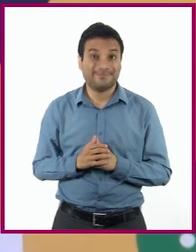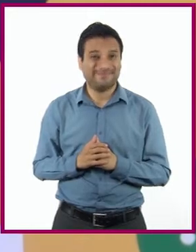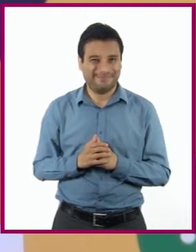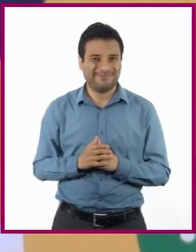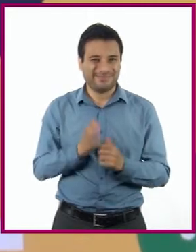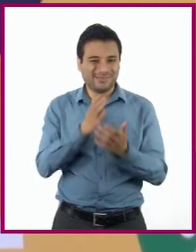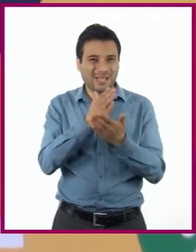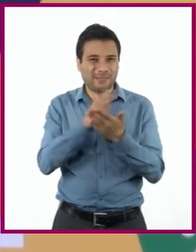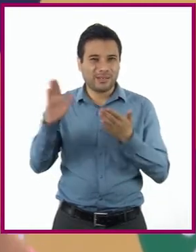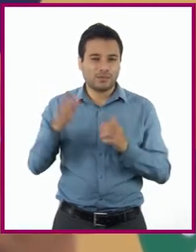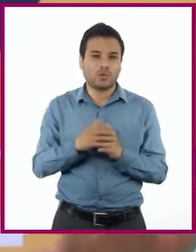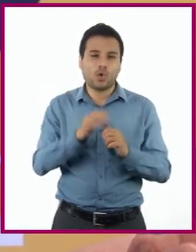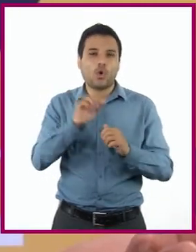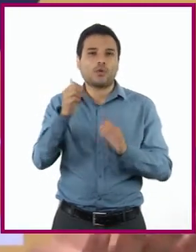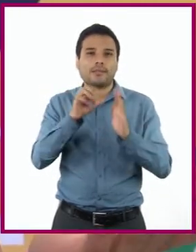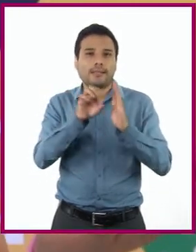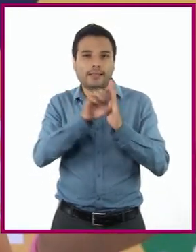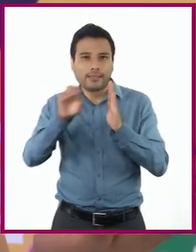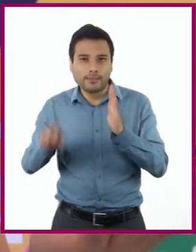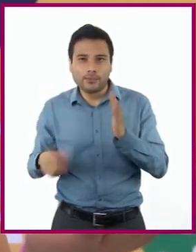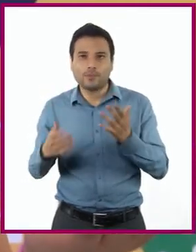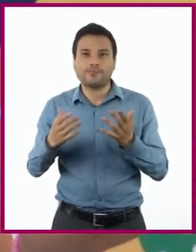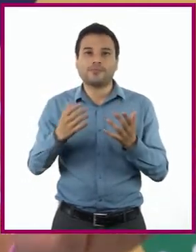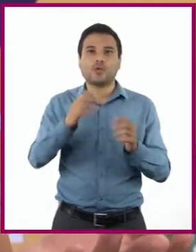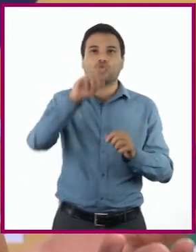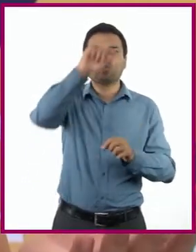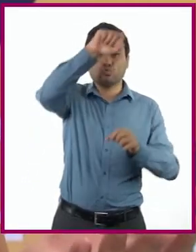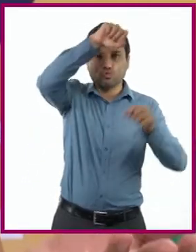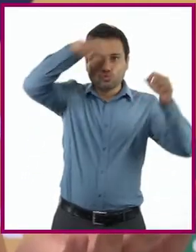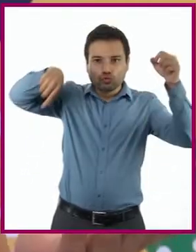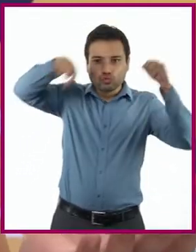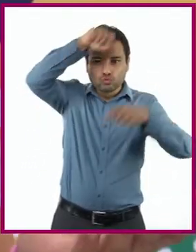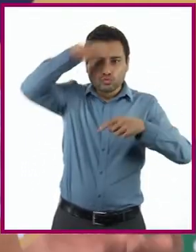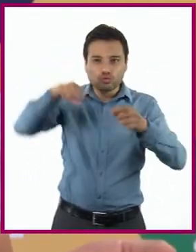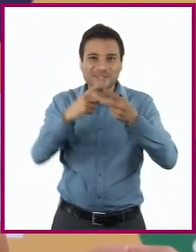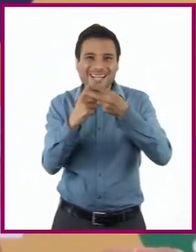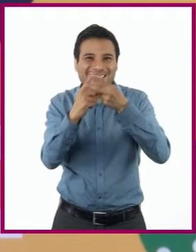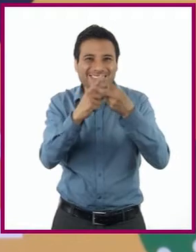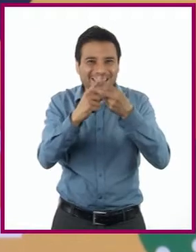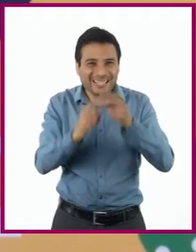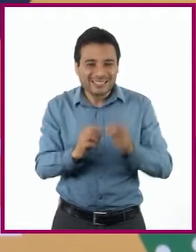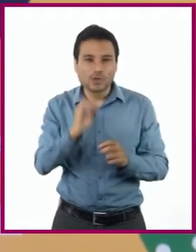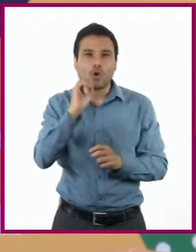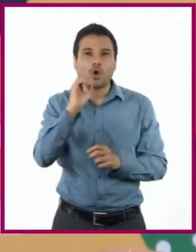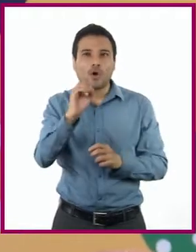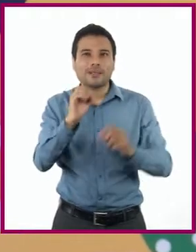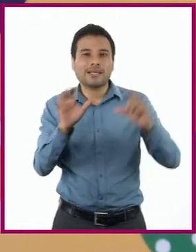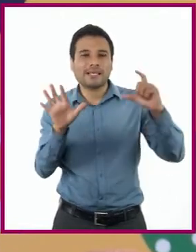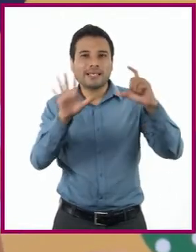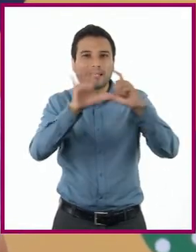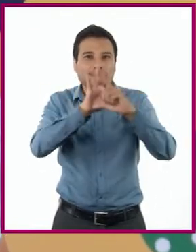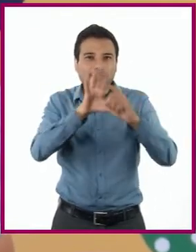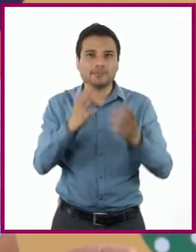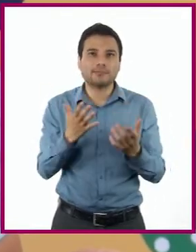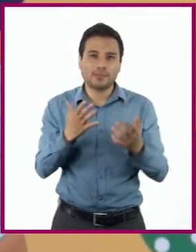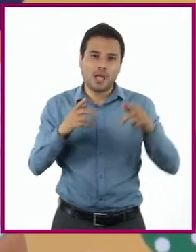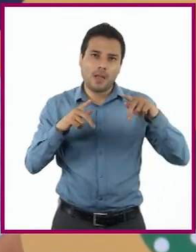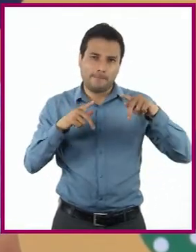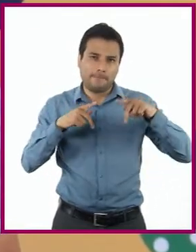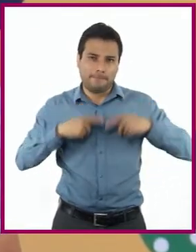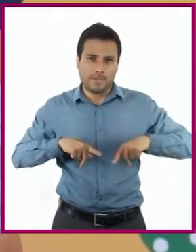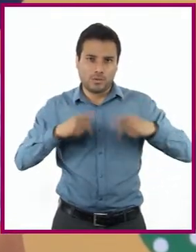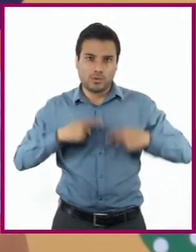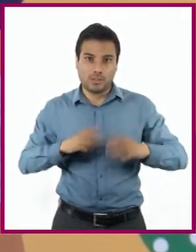fenómenos cósmicos como la lluvia de estrellas y eclipses son observados en diferentes momentos en distintas regiones de la